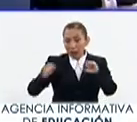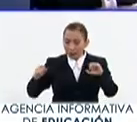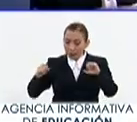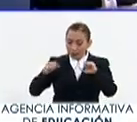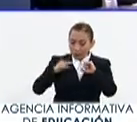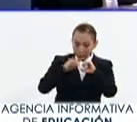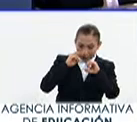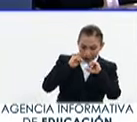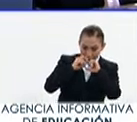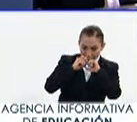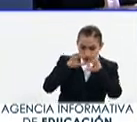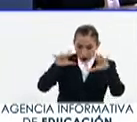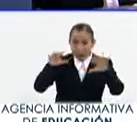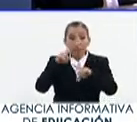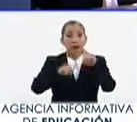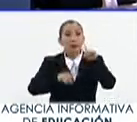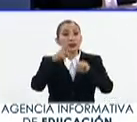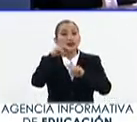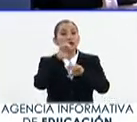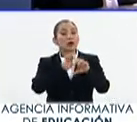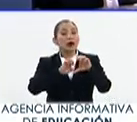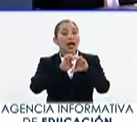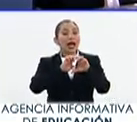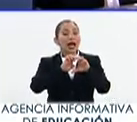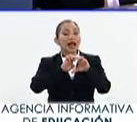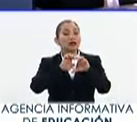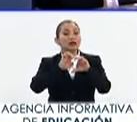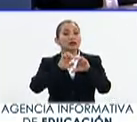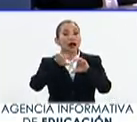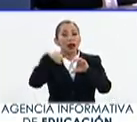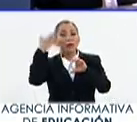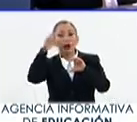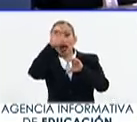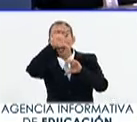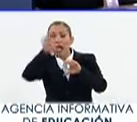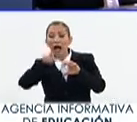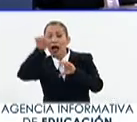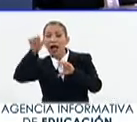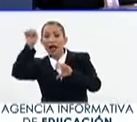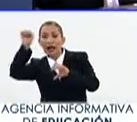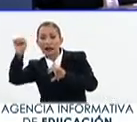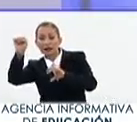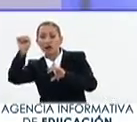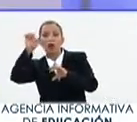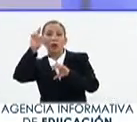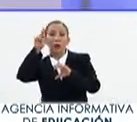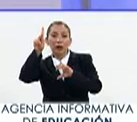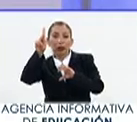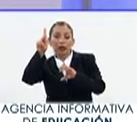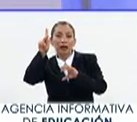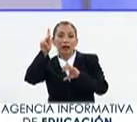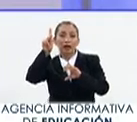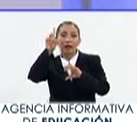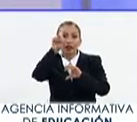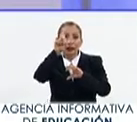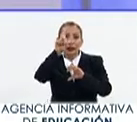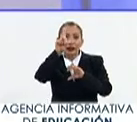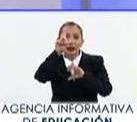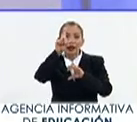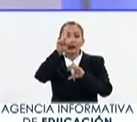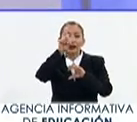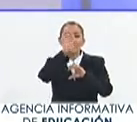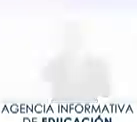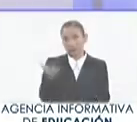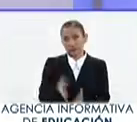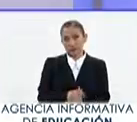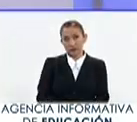que lo observemos, depende de sus electrones más externos. Depende si son S, si son P, si son D o si